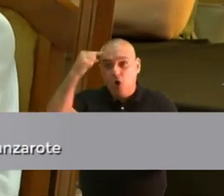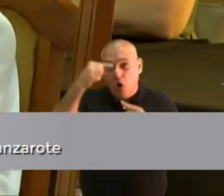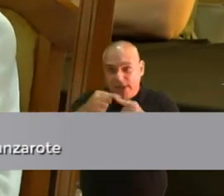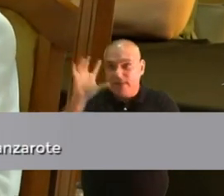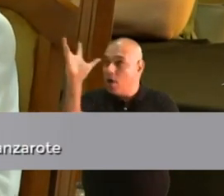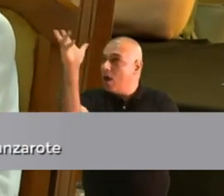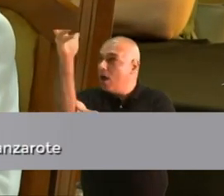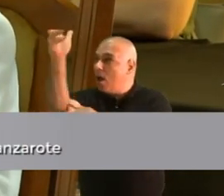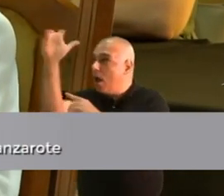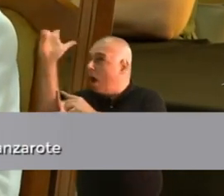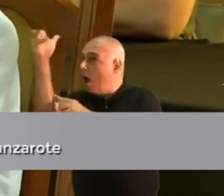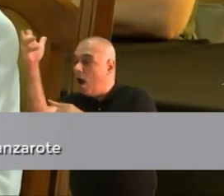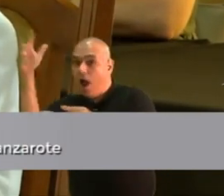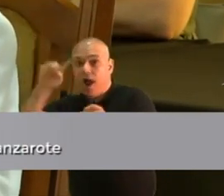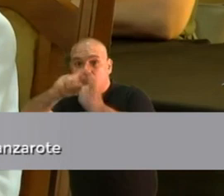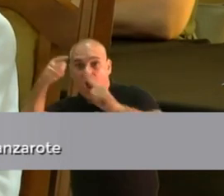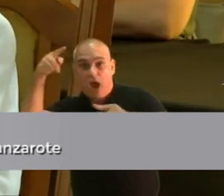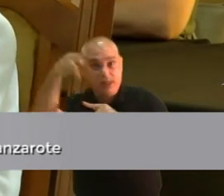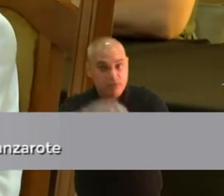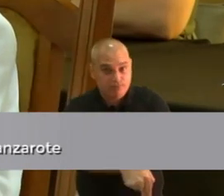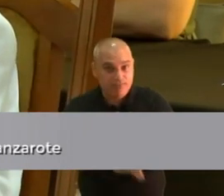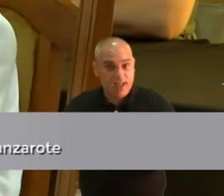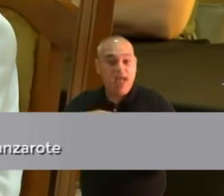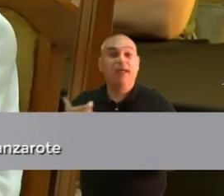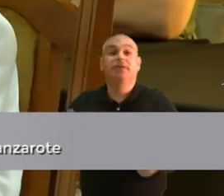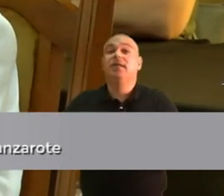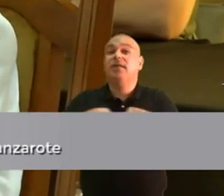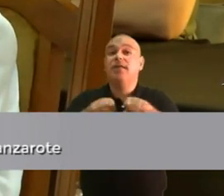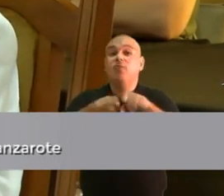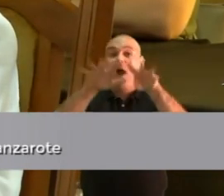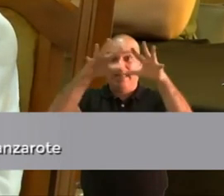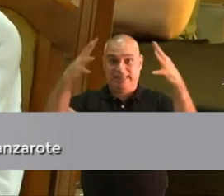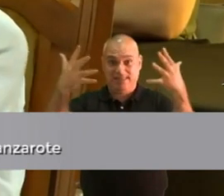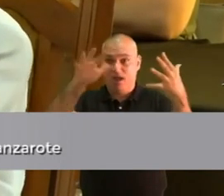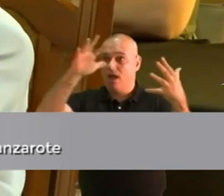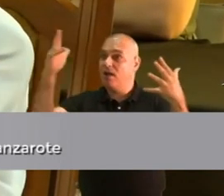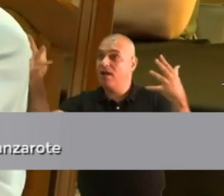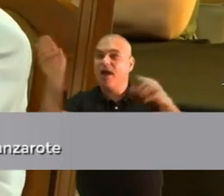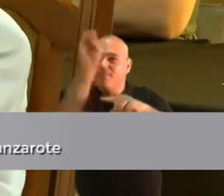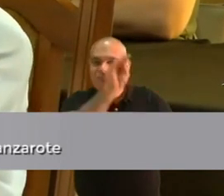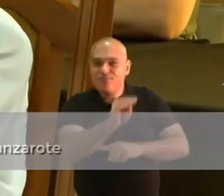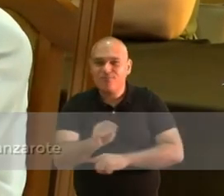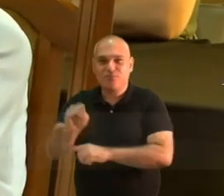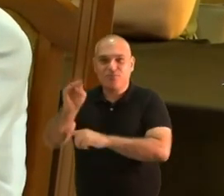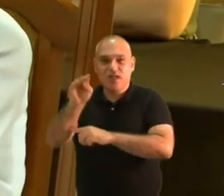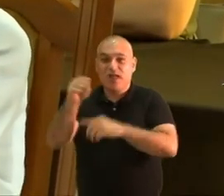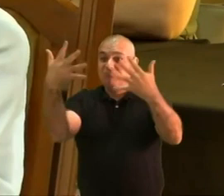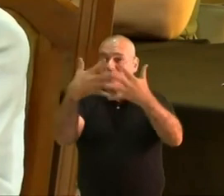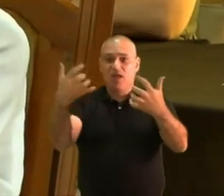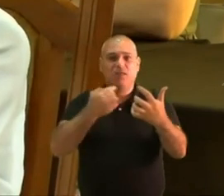en la solicitud de reserva de la biosfera, se nos dice exactamente